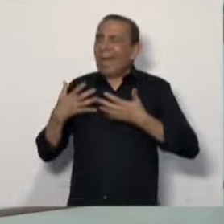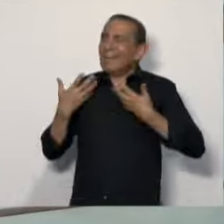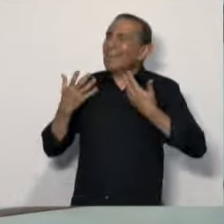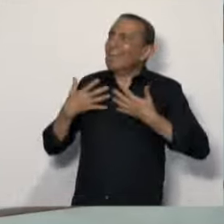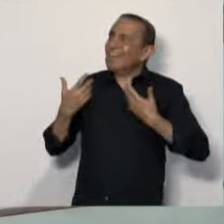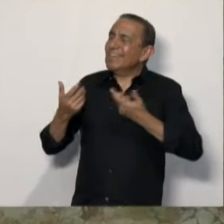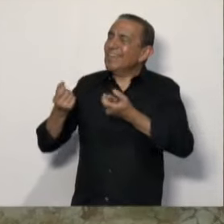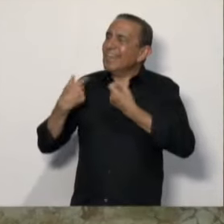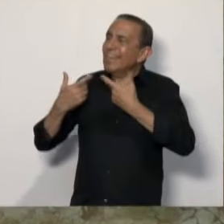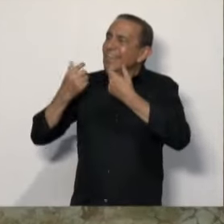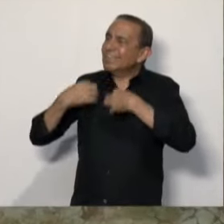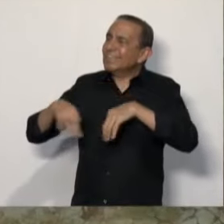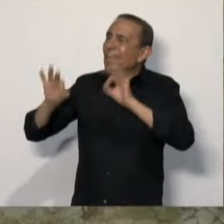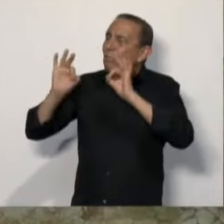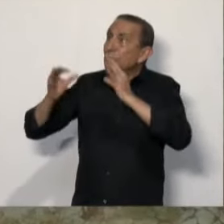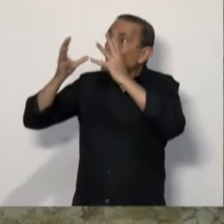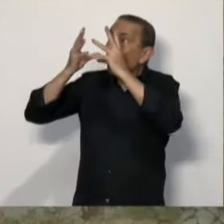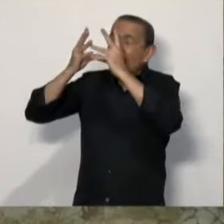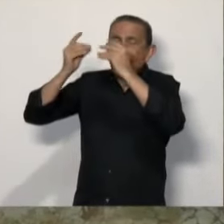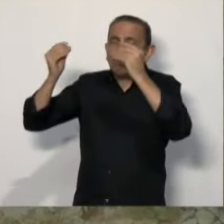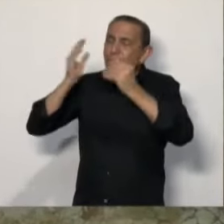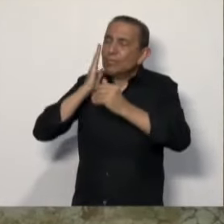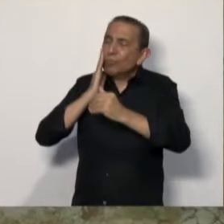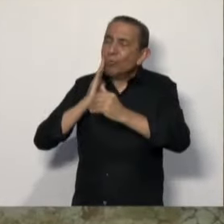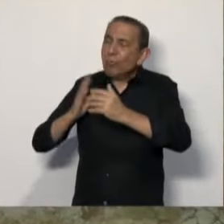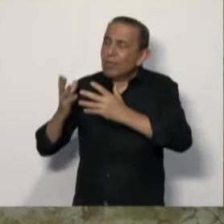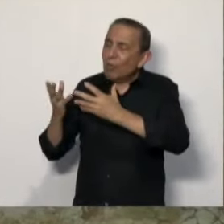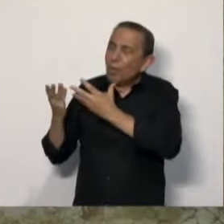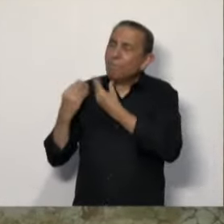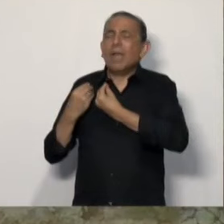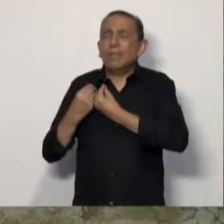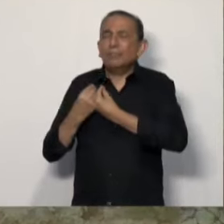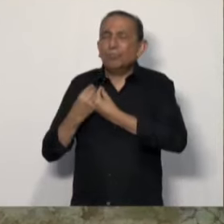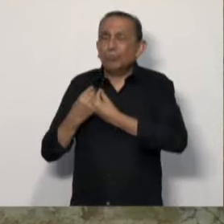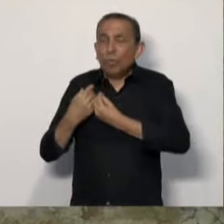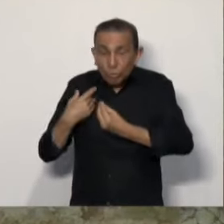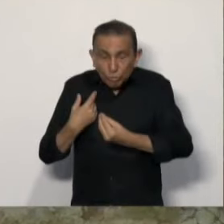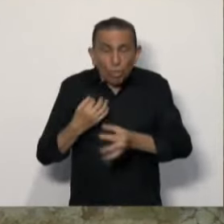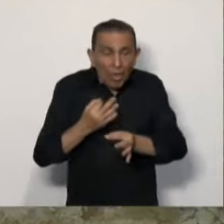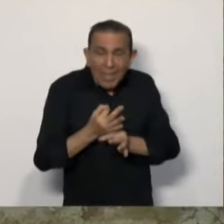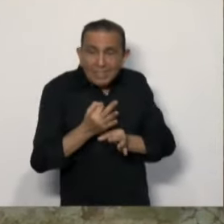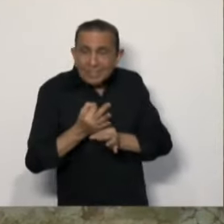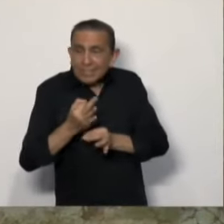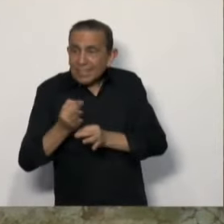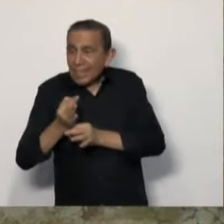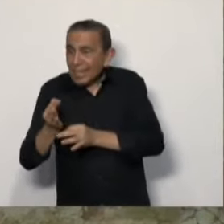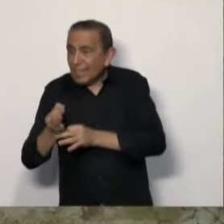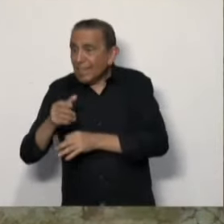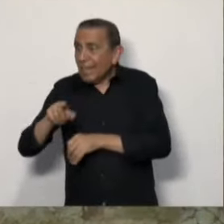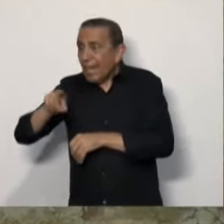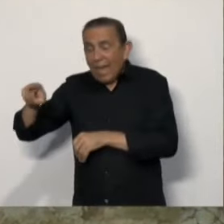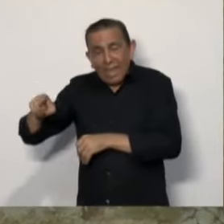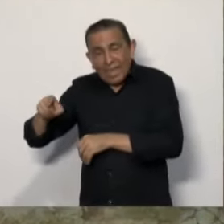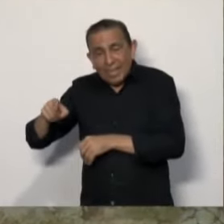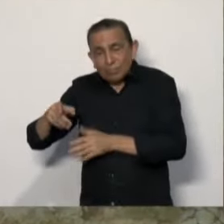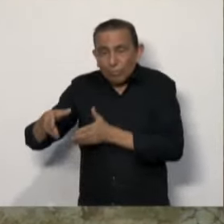tu salvación, que tu espíritu generoso me sostenga. Yo enseñaré tu camino a los impíos y